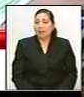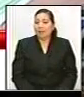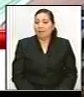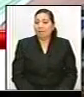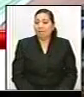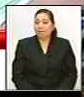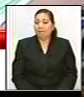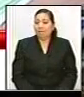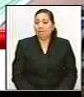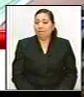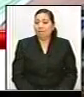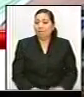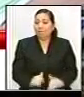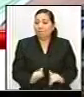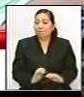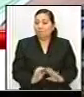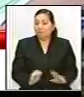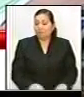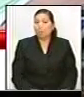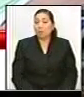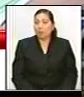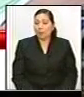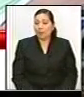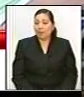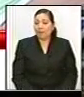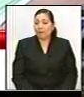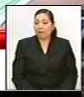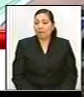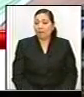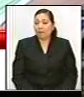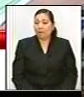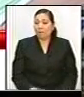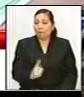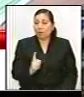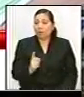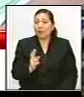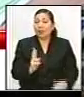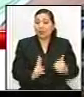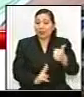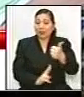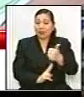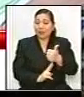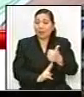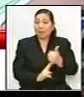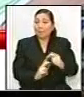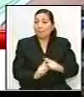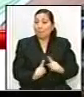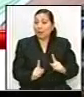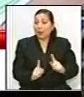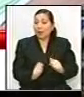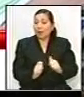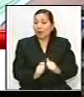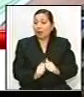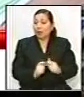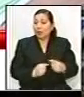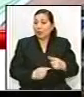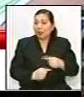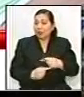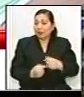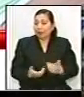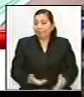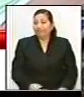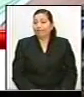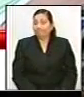En esa vez no me dejó a cargo, solo dejó a un regidor, pero las regidoras contrarias que se le